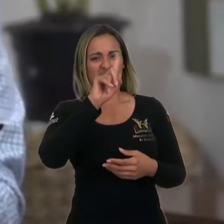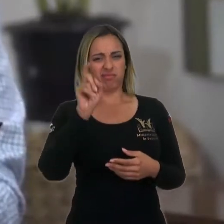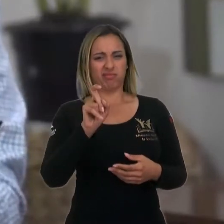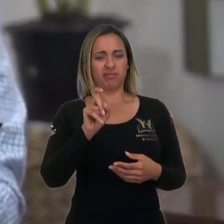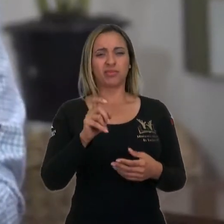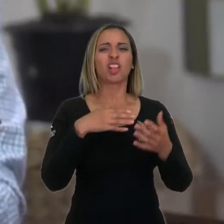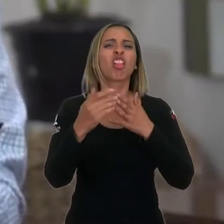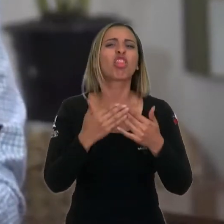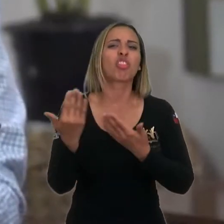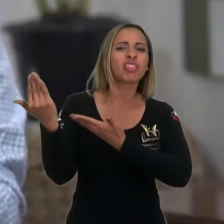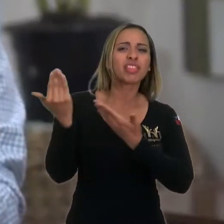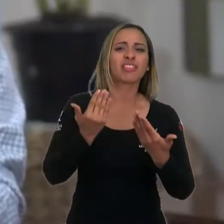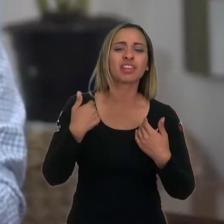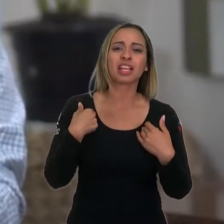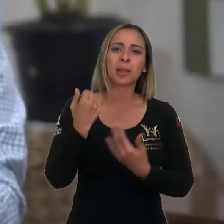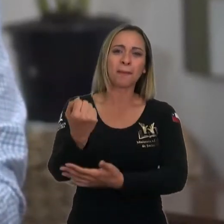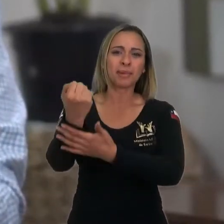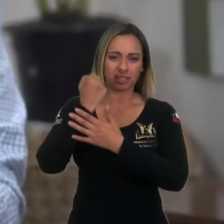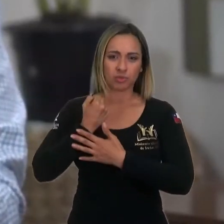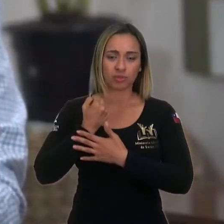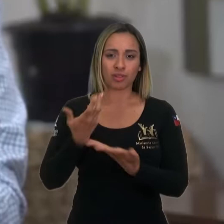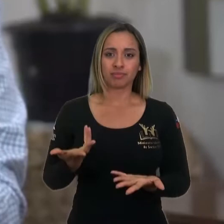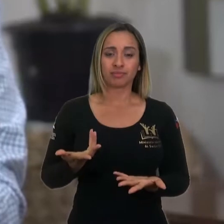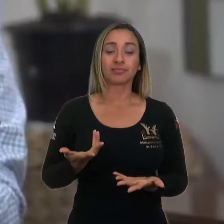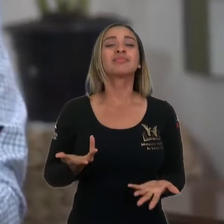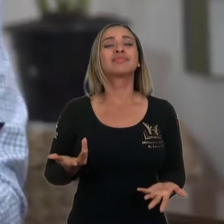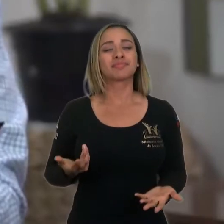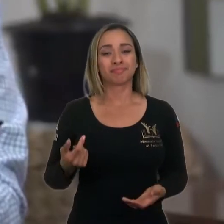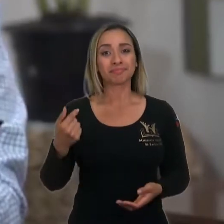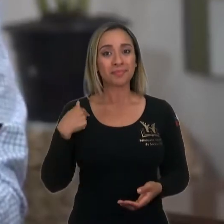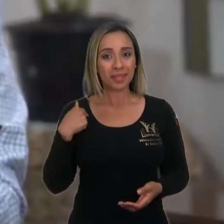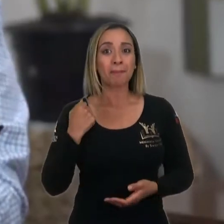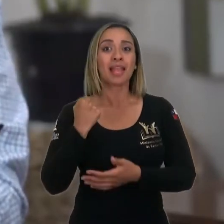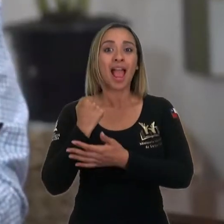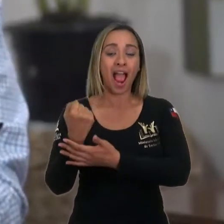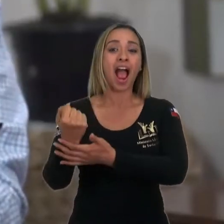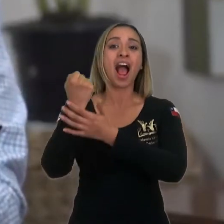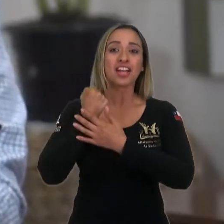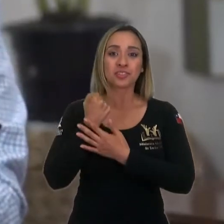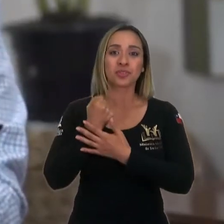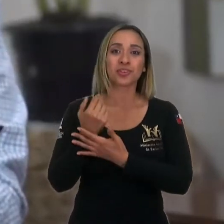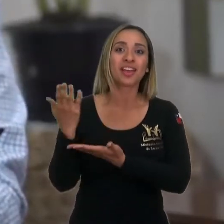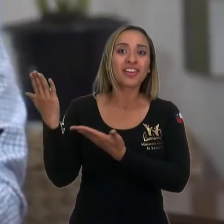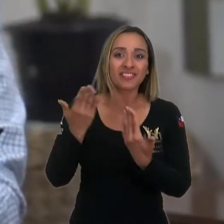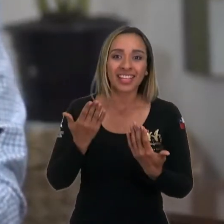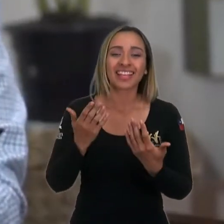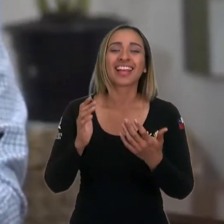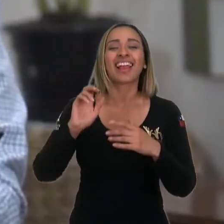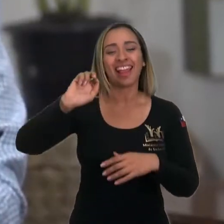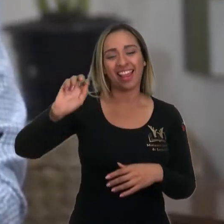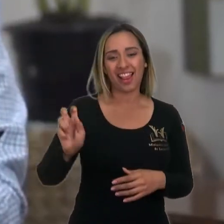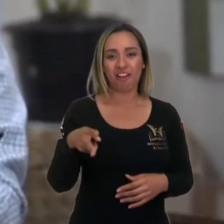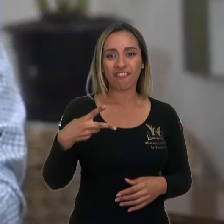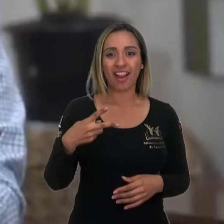dice, ¿de dónde vendrá mi socorro? Y el propio salmista responde, mi socorro viene de Jehová